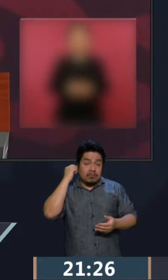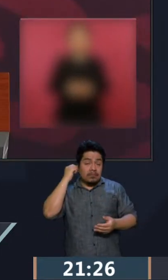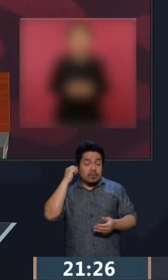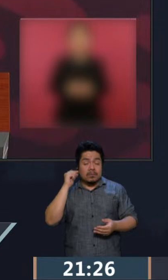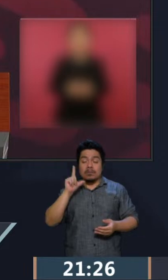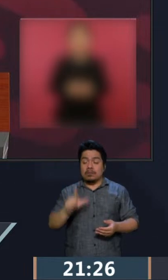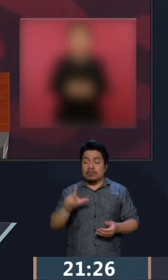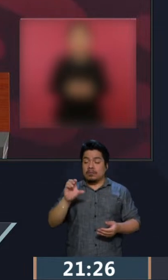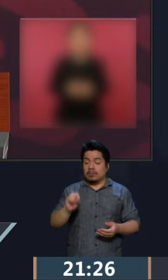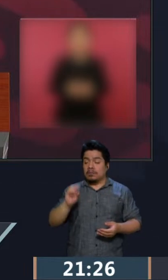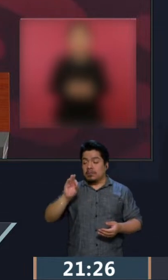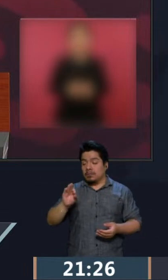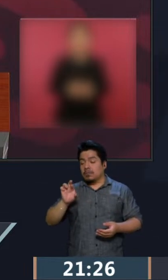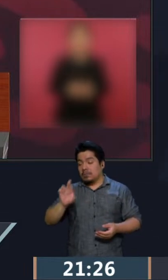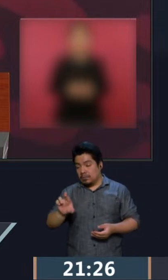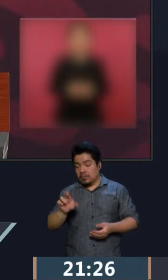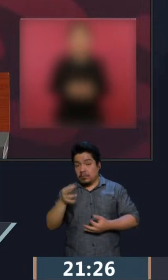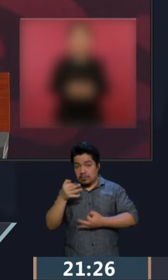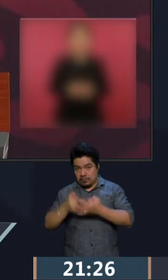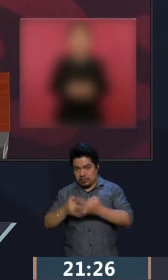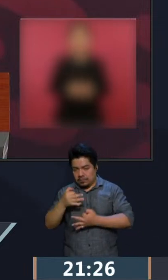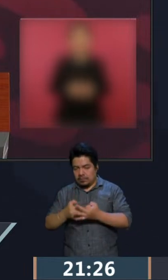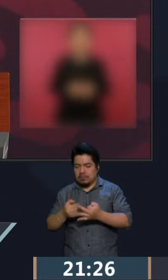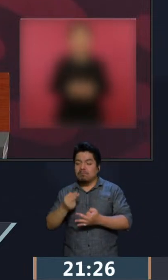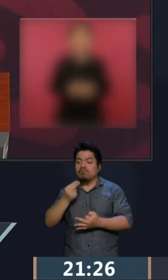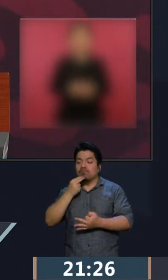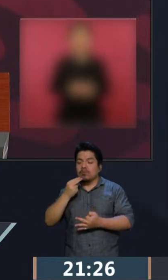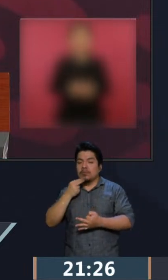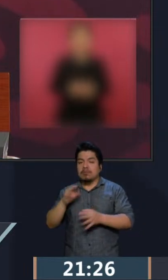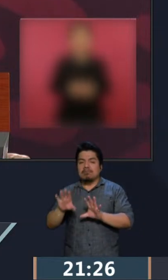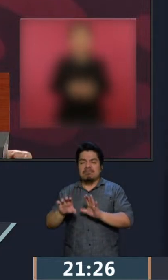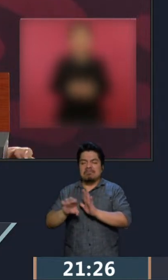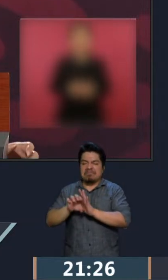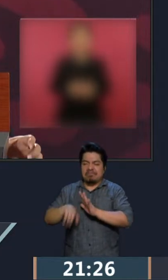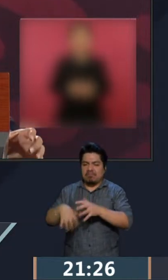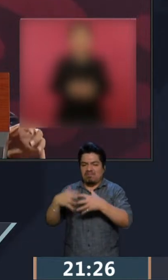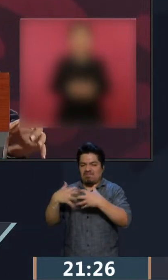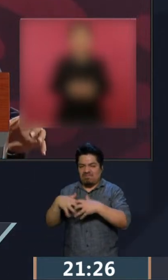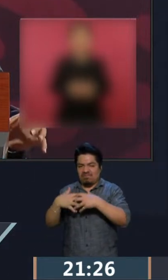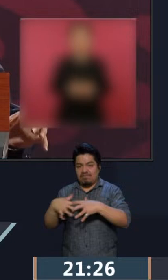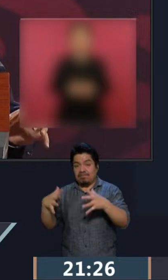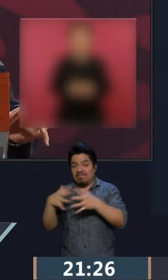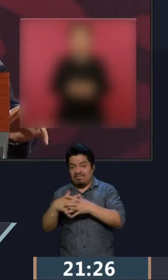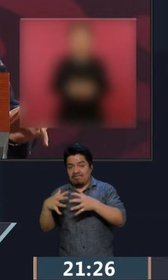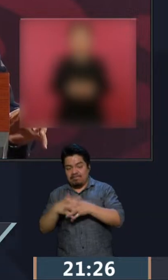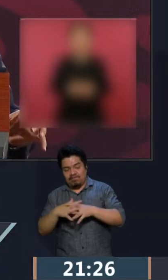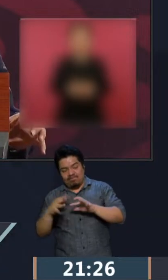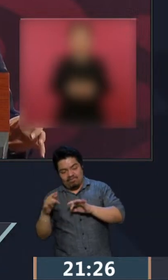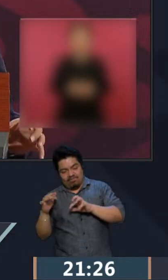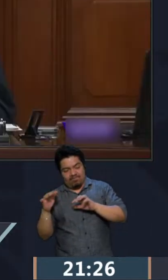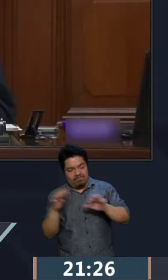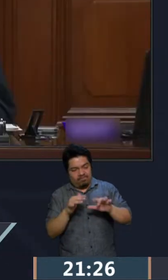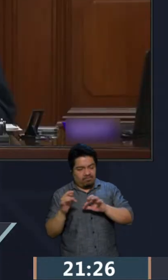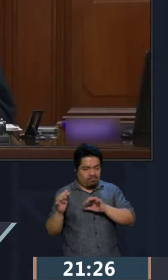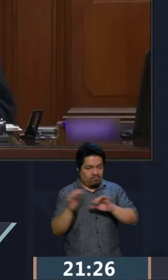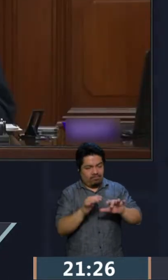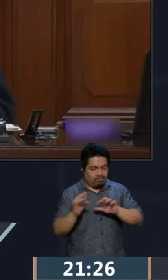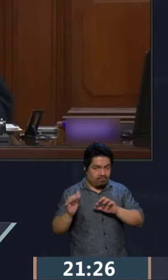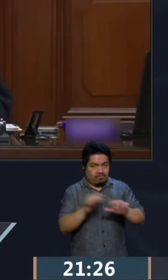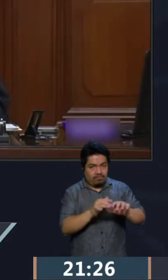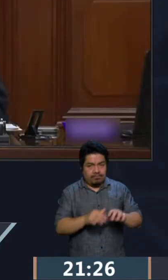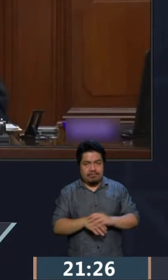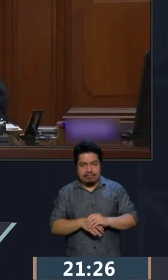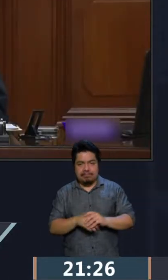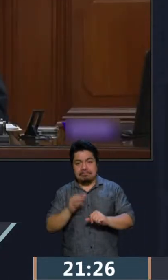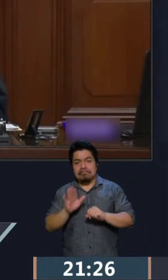que hace es que utilice el aparato judicial como si fuera una maquinaria de guerra, y lo hace básicamente, generalmente